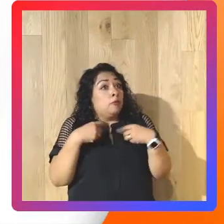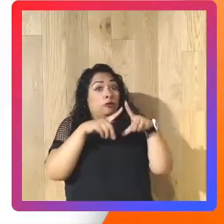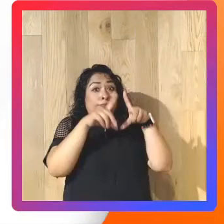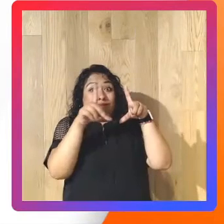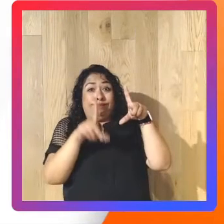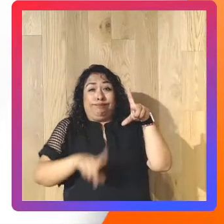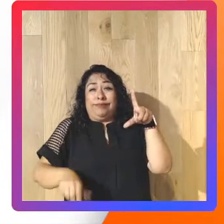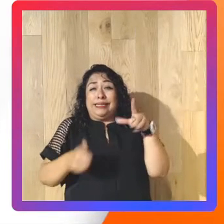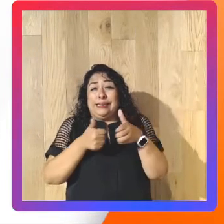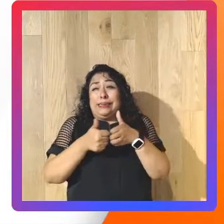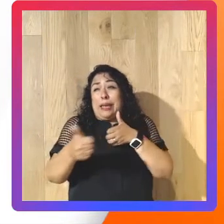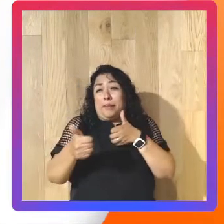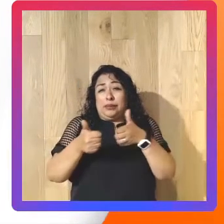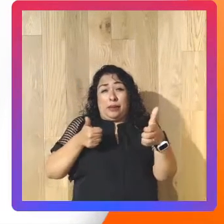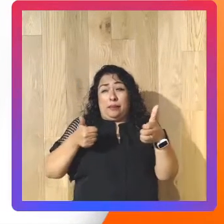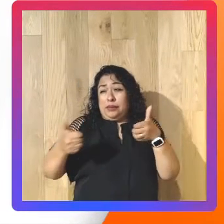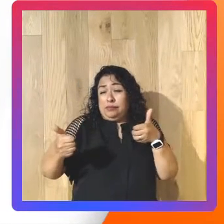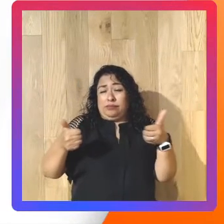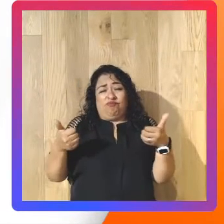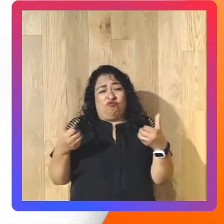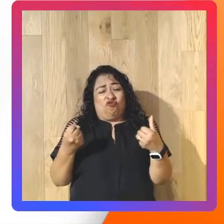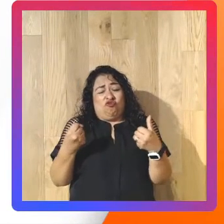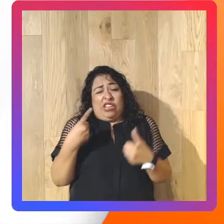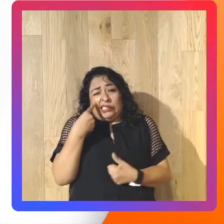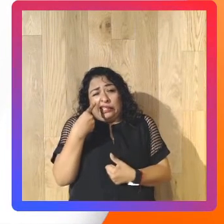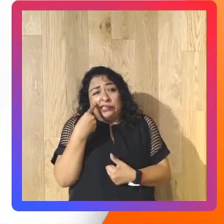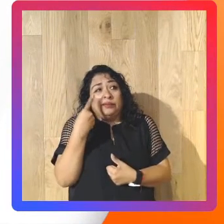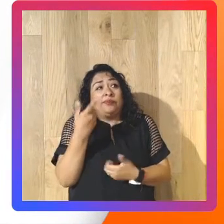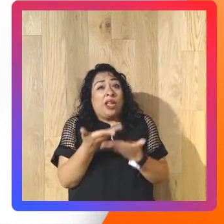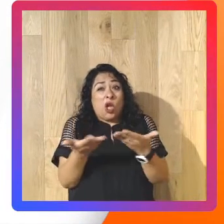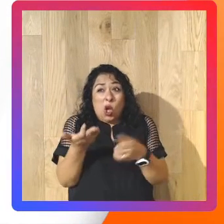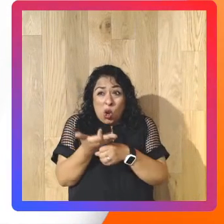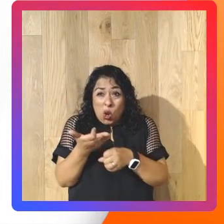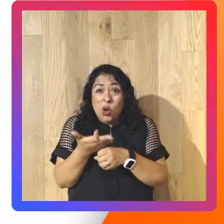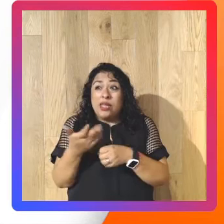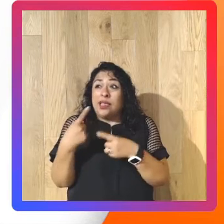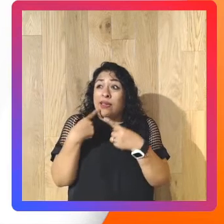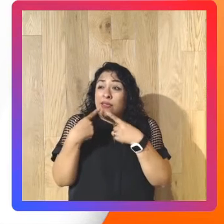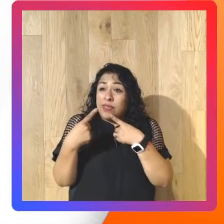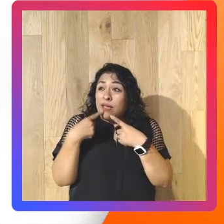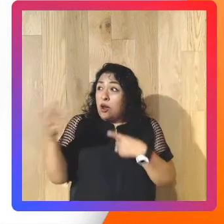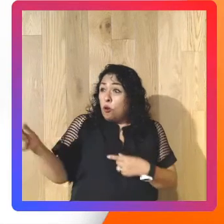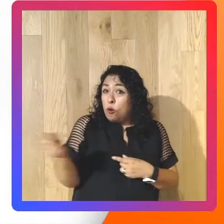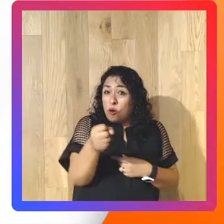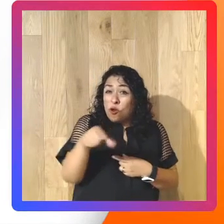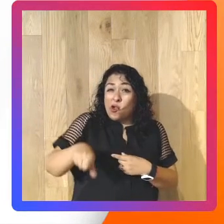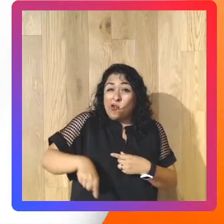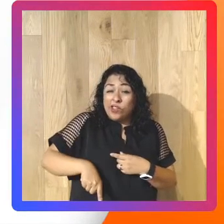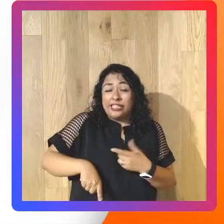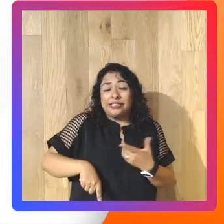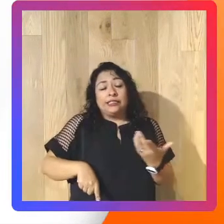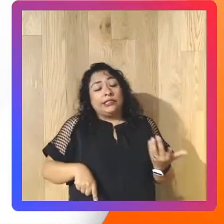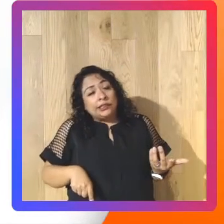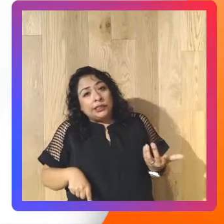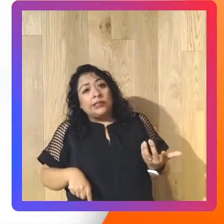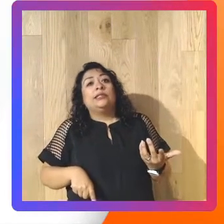muy polarizado. Ahorita el meter este diálogo con los gobiernos nos